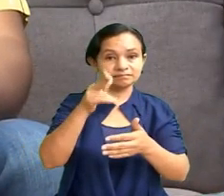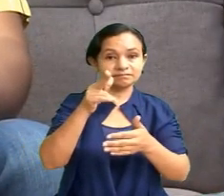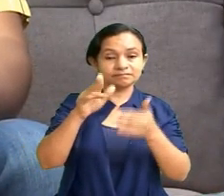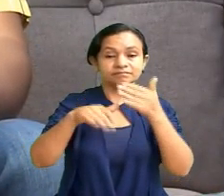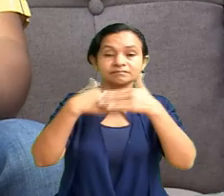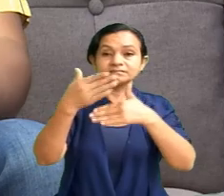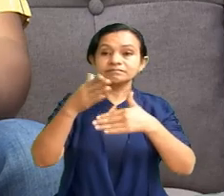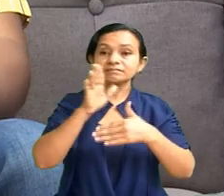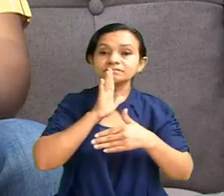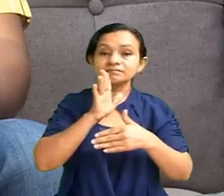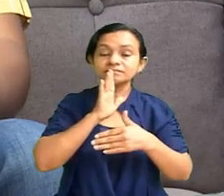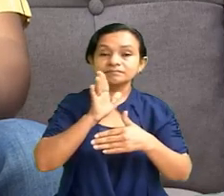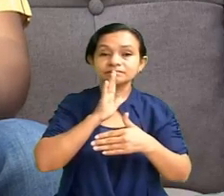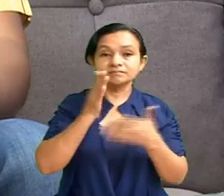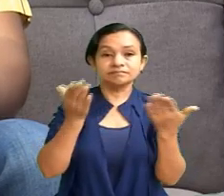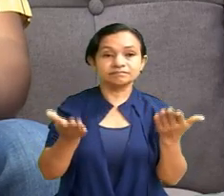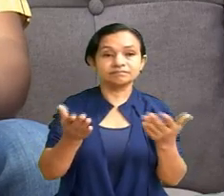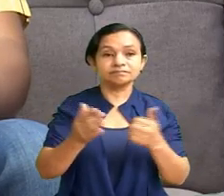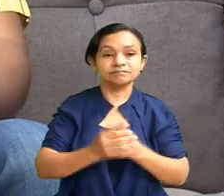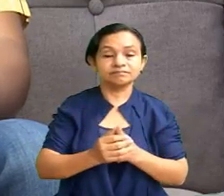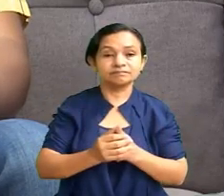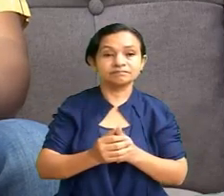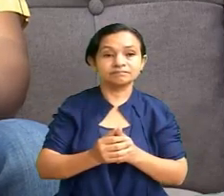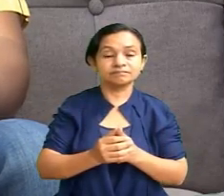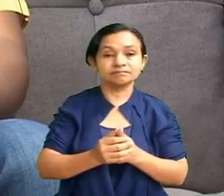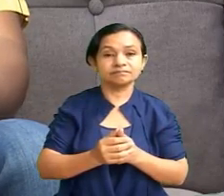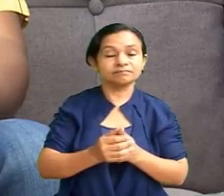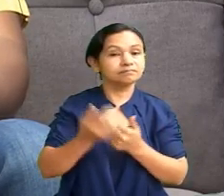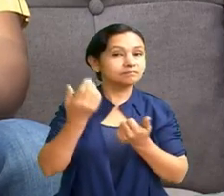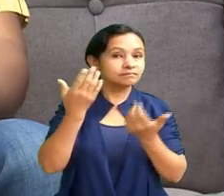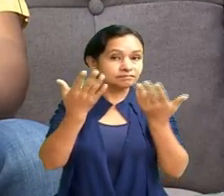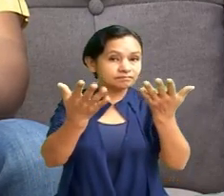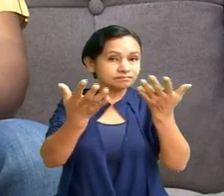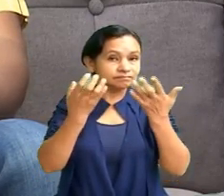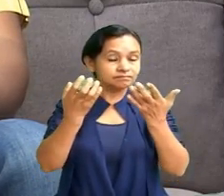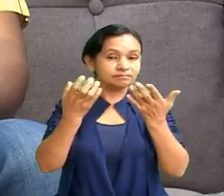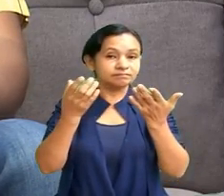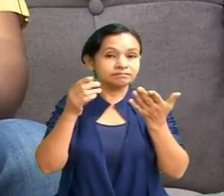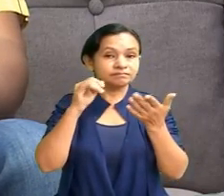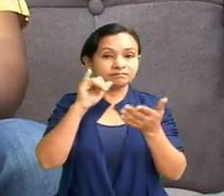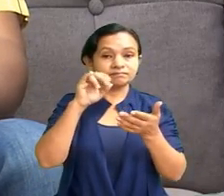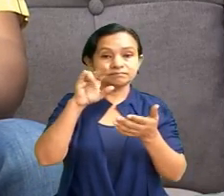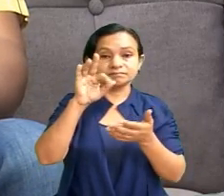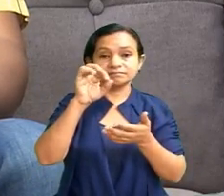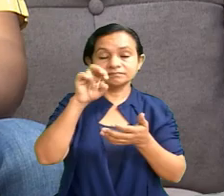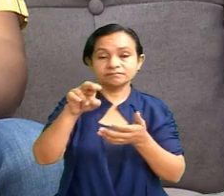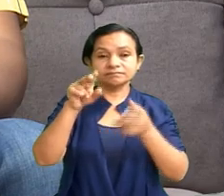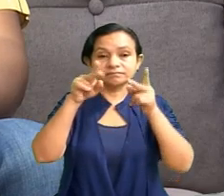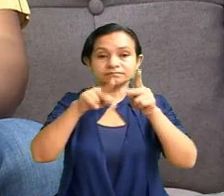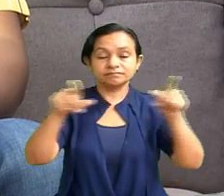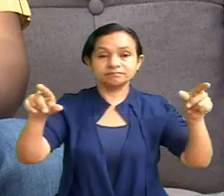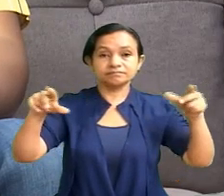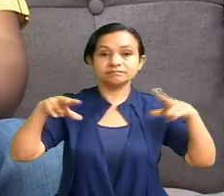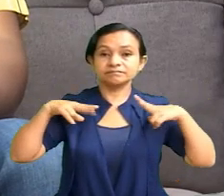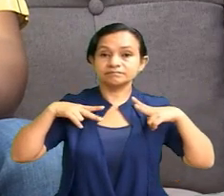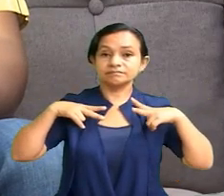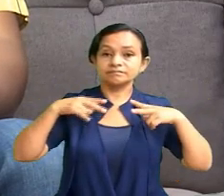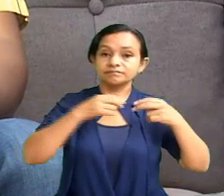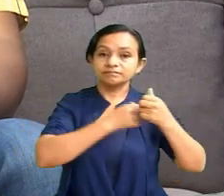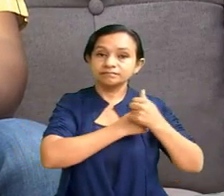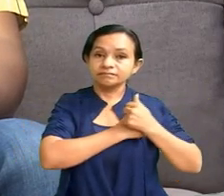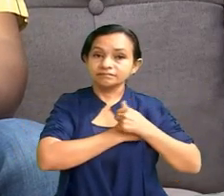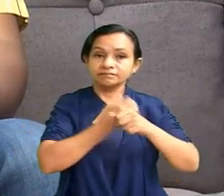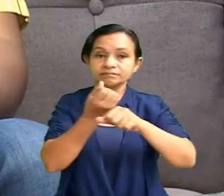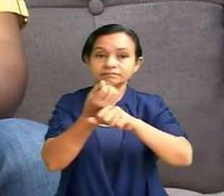conversando en la siguiente etapa las expectativas planteadas respecto a la ejecución del plan verano de amor desde las alcaldías